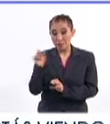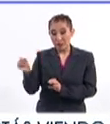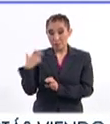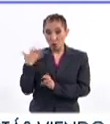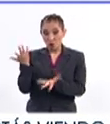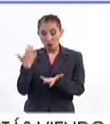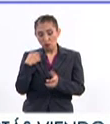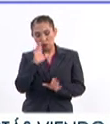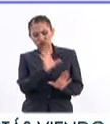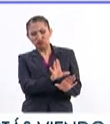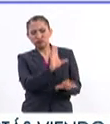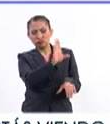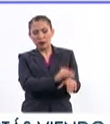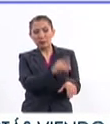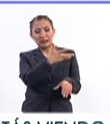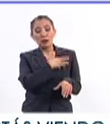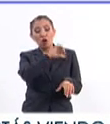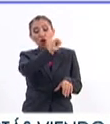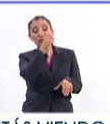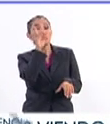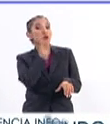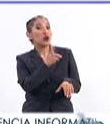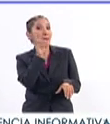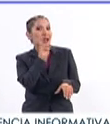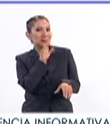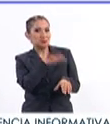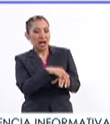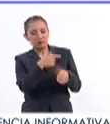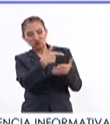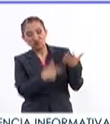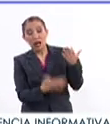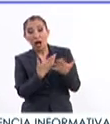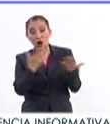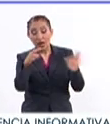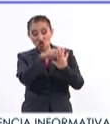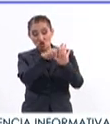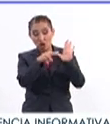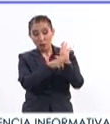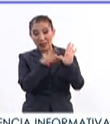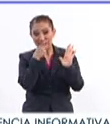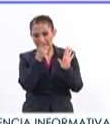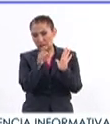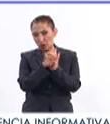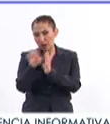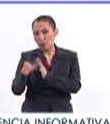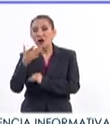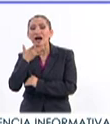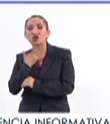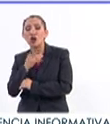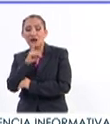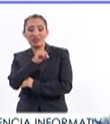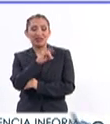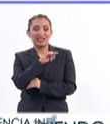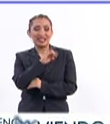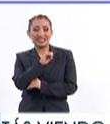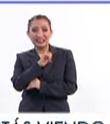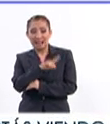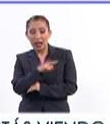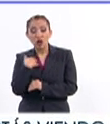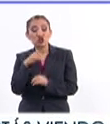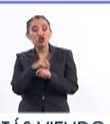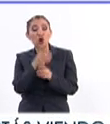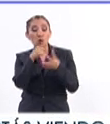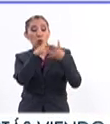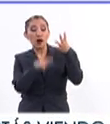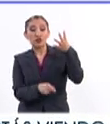esta unidad de caracterización, pues tenemos muchas más pruebas. Te diría yo que al día de hoy la norma marca, en el caso de la gasolina y el diésel, que se midan